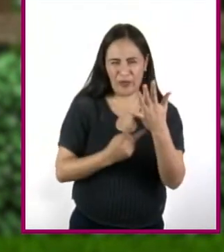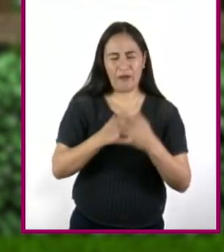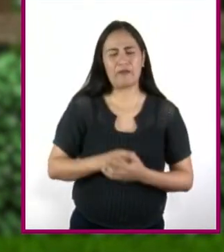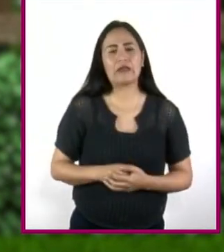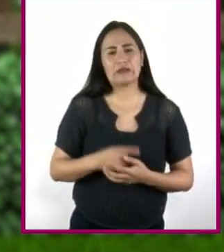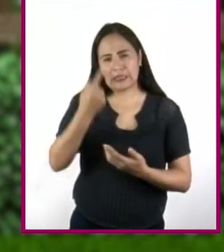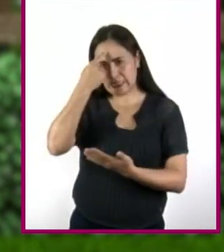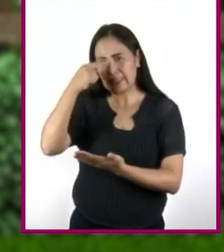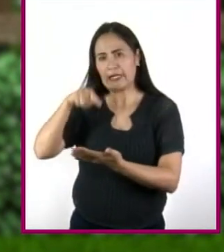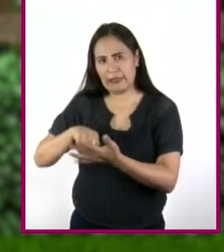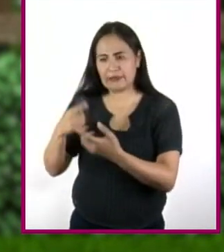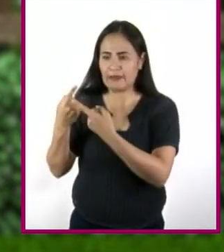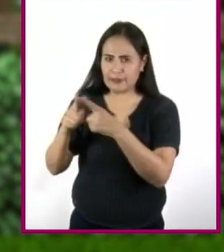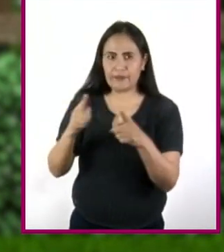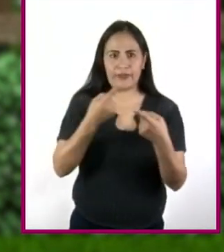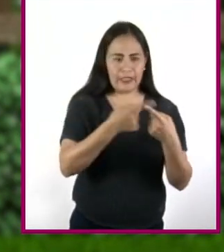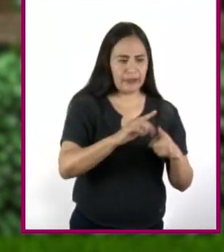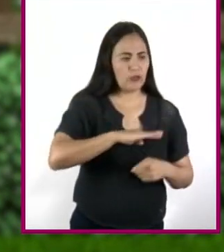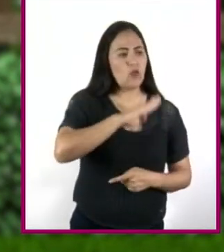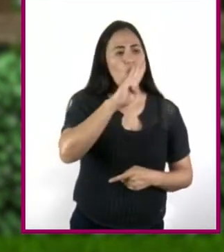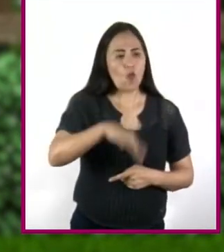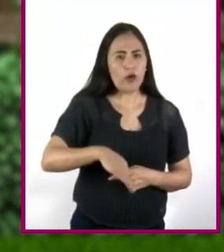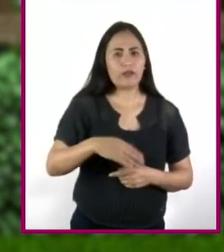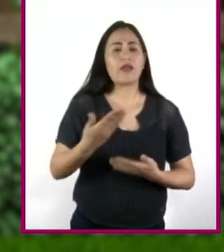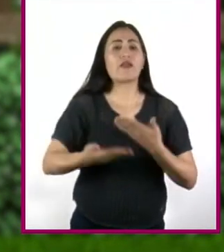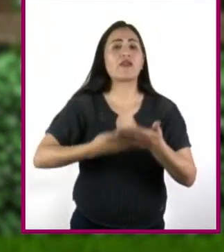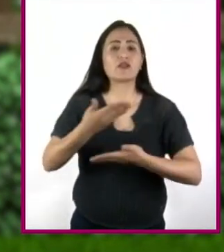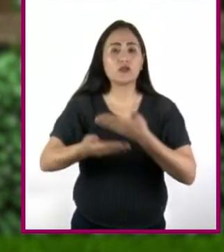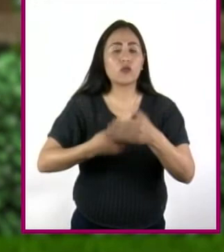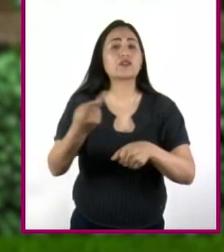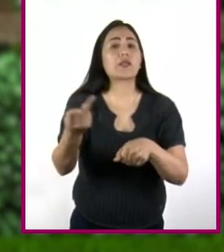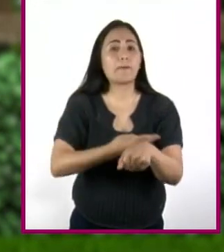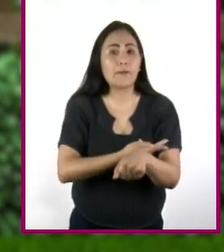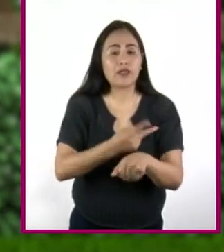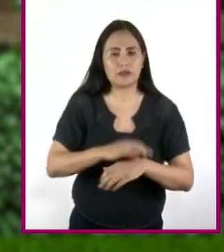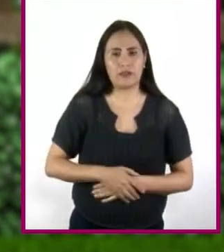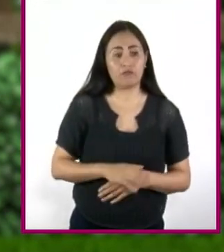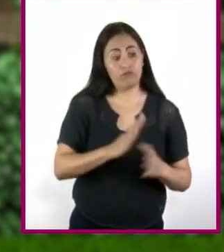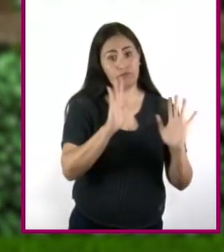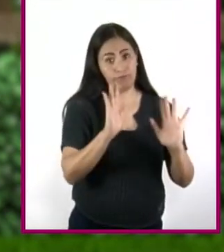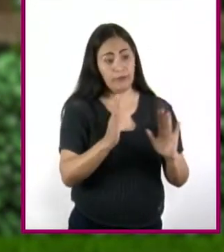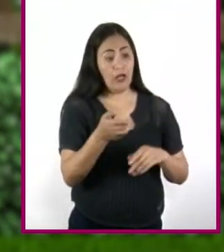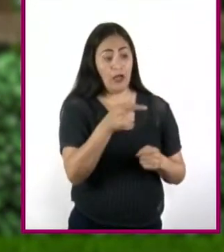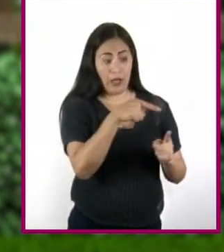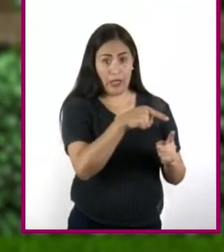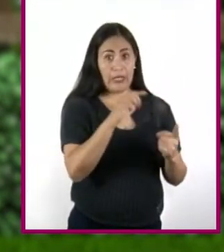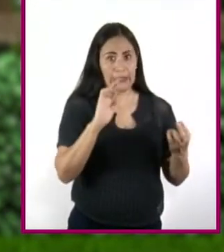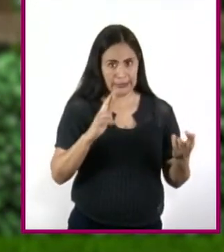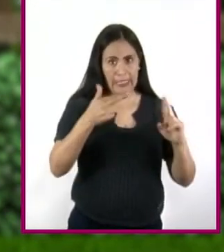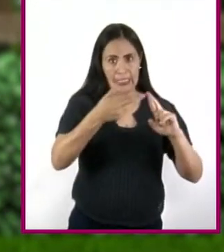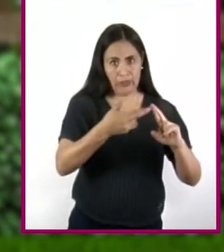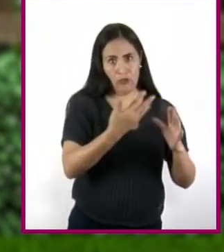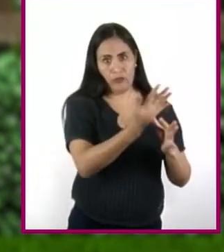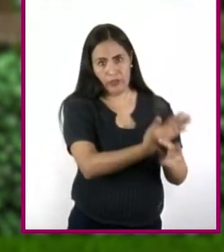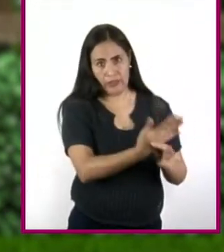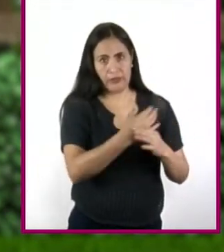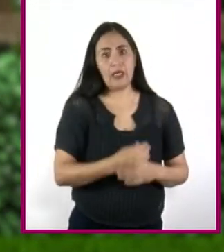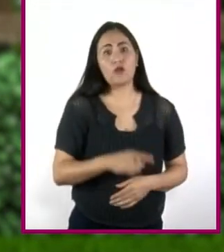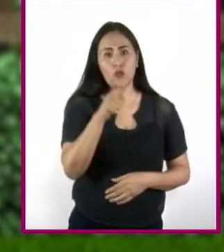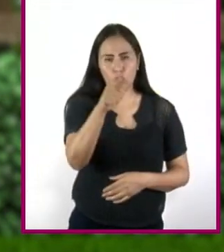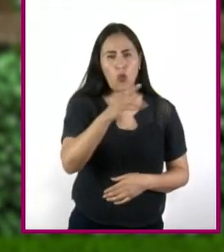creencias sobre lo que sucede después de la muerte. Por un lado, algunas religiones dicen que si fuiste buena persona en esta